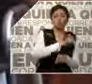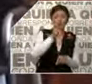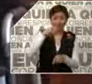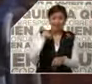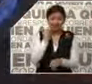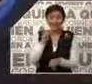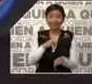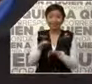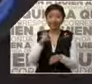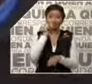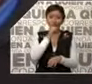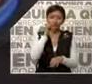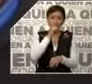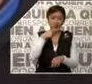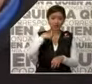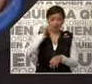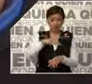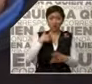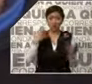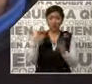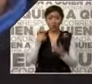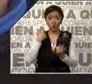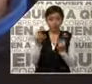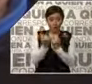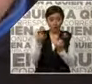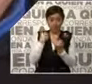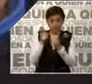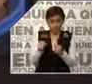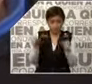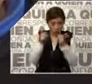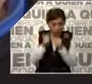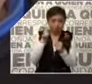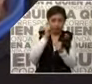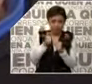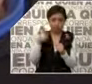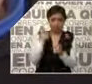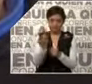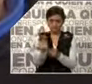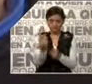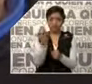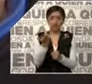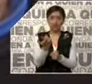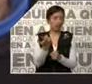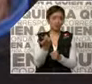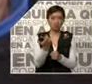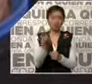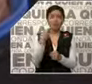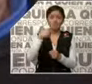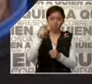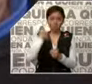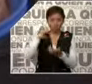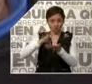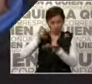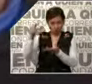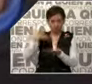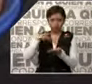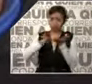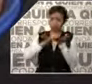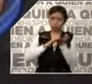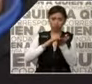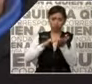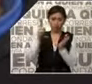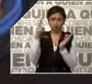empleo. Pues desesperados por mi suegro, ¿verdad? Él no nos pide ese dinero, pero nosotros pues en agradecimiento le quisiéramos liquidar